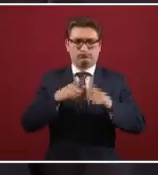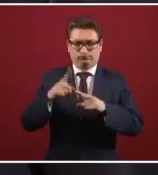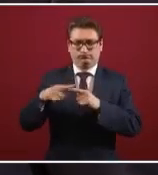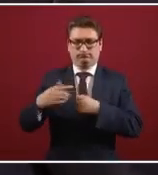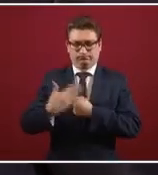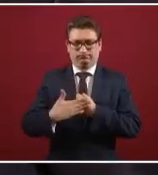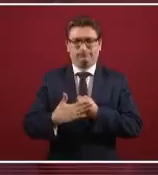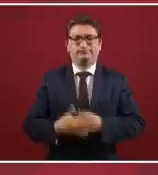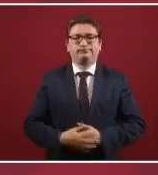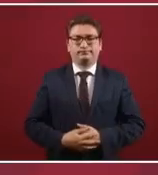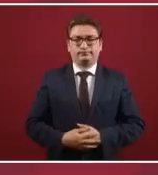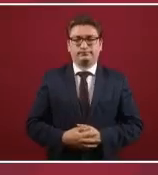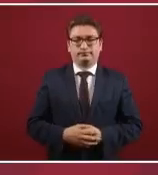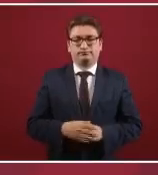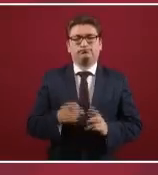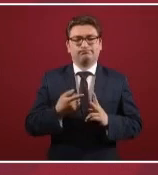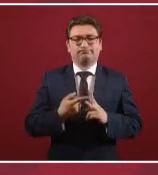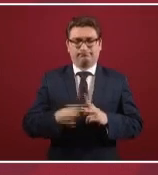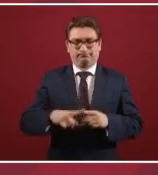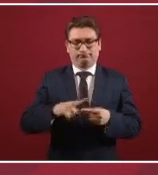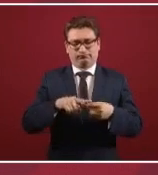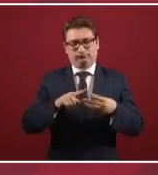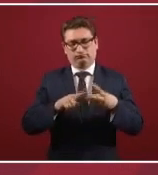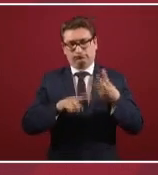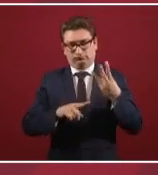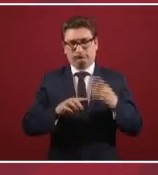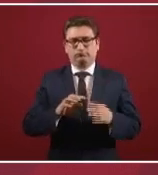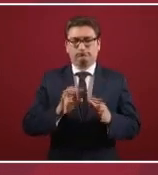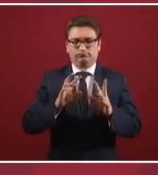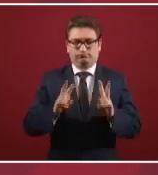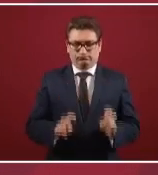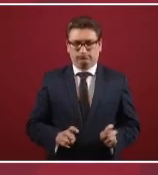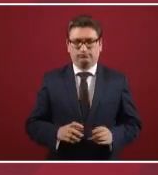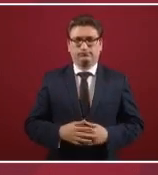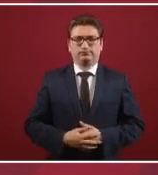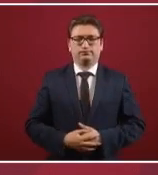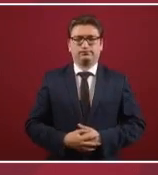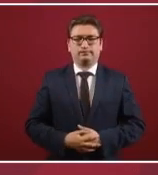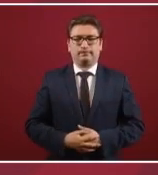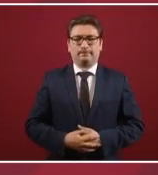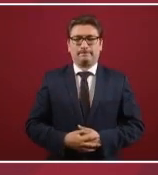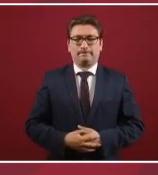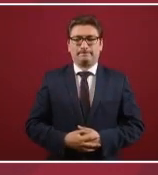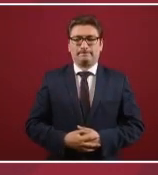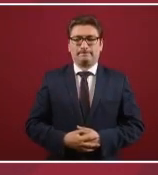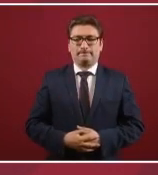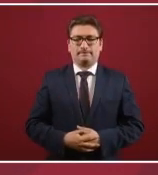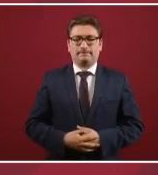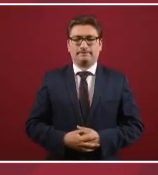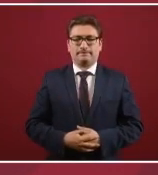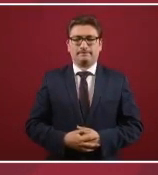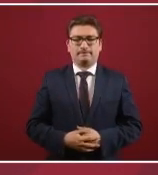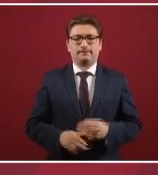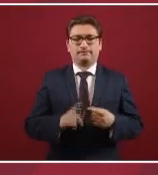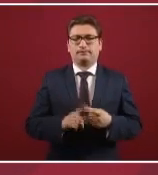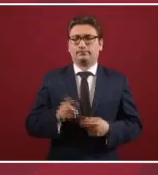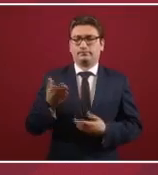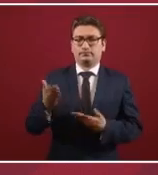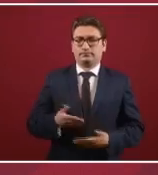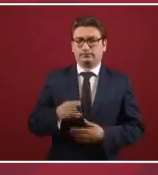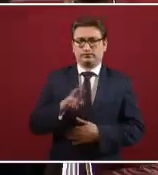entonces empezamos con e ricardo